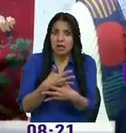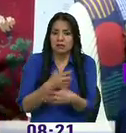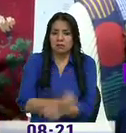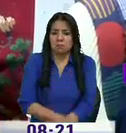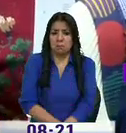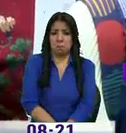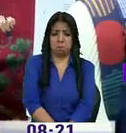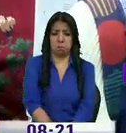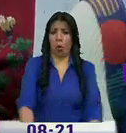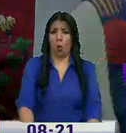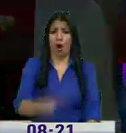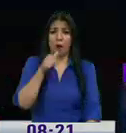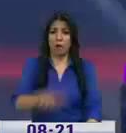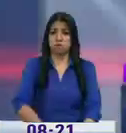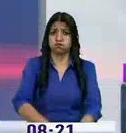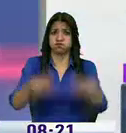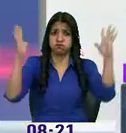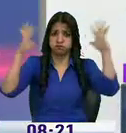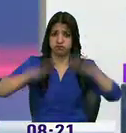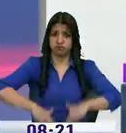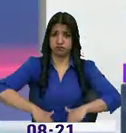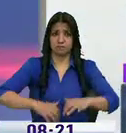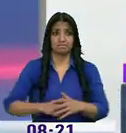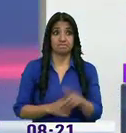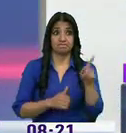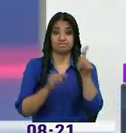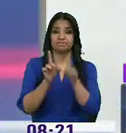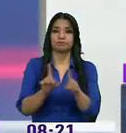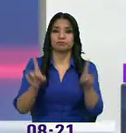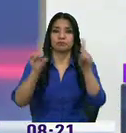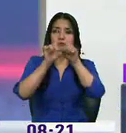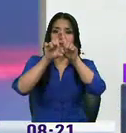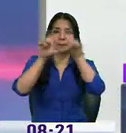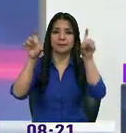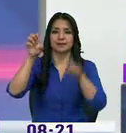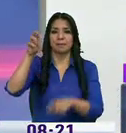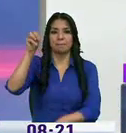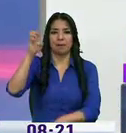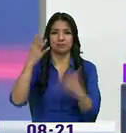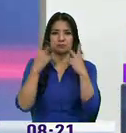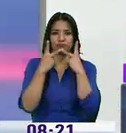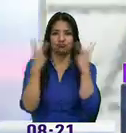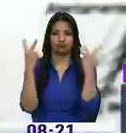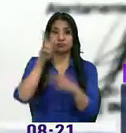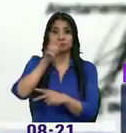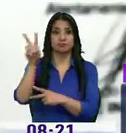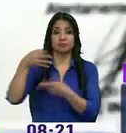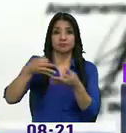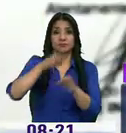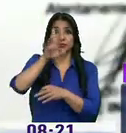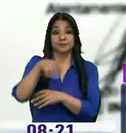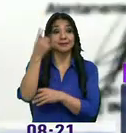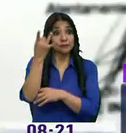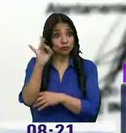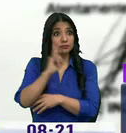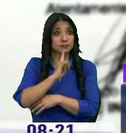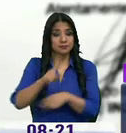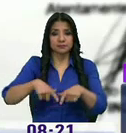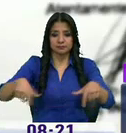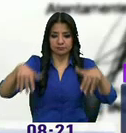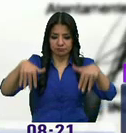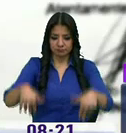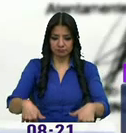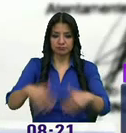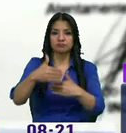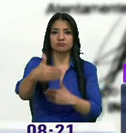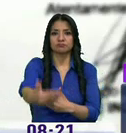momento a otro se va a ir la casa. Según un documento remitido por LEMAPS del 22 de febrero de 2018, señala que el alcantarillado de la cuarta etapa